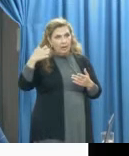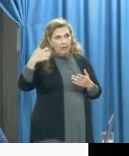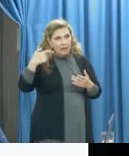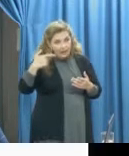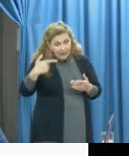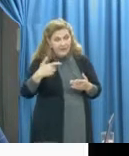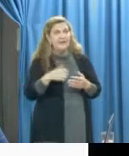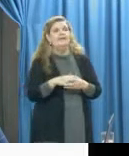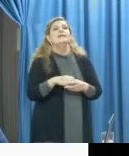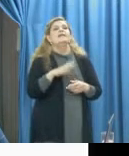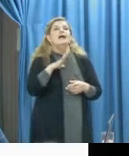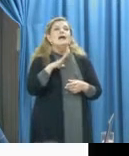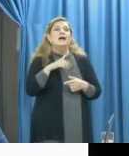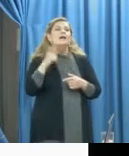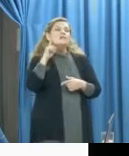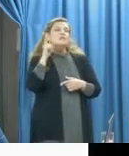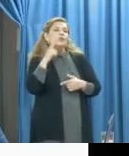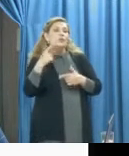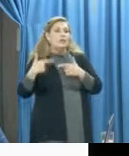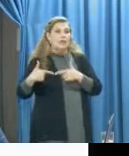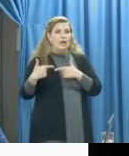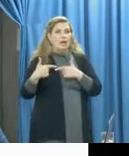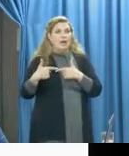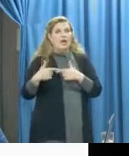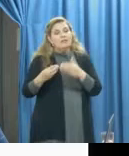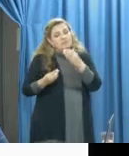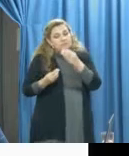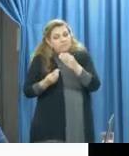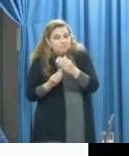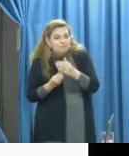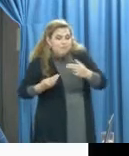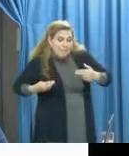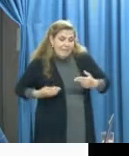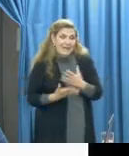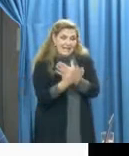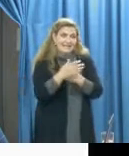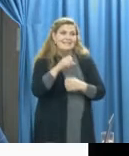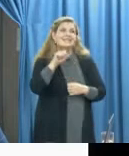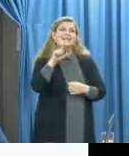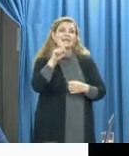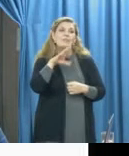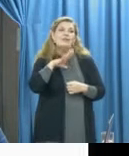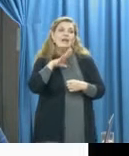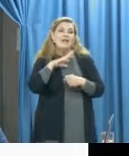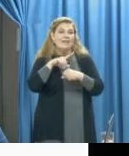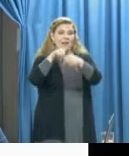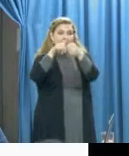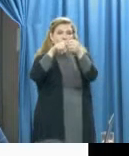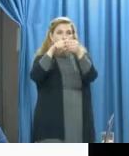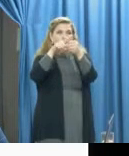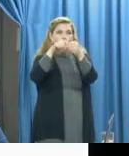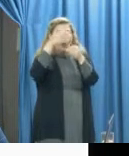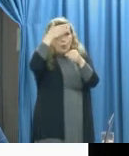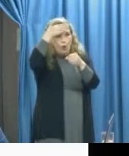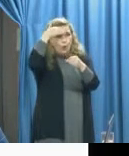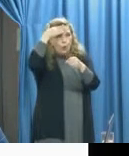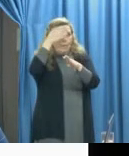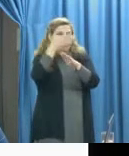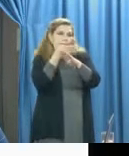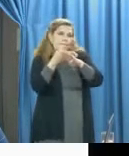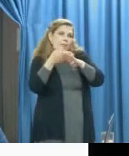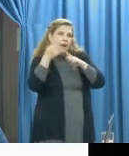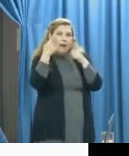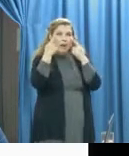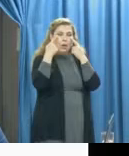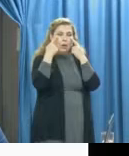congénita y aparte con alteraciones de pigmentación, que puede ser el mechón de pelo